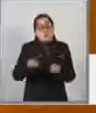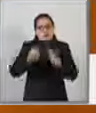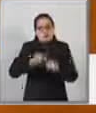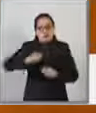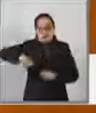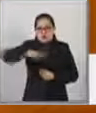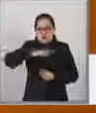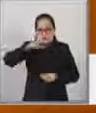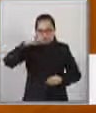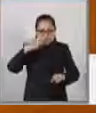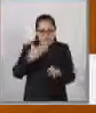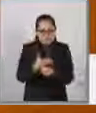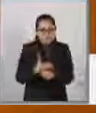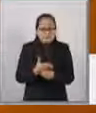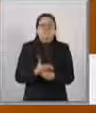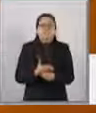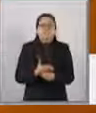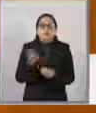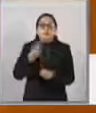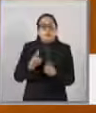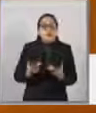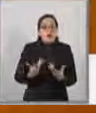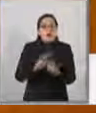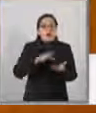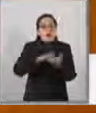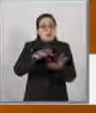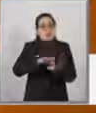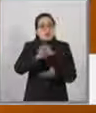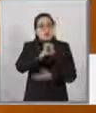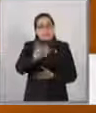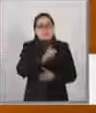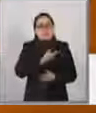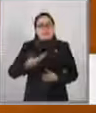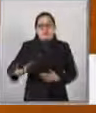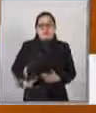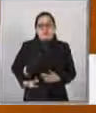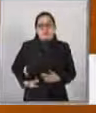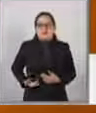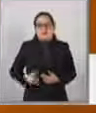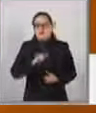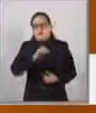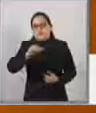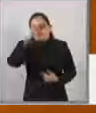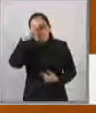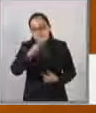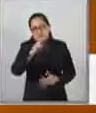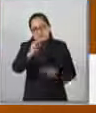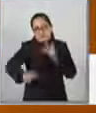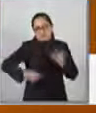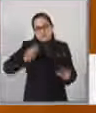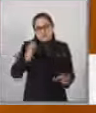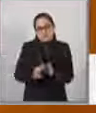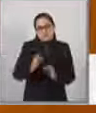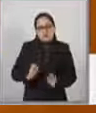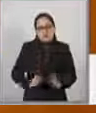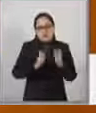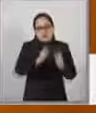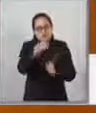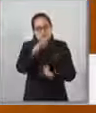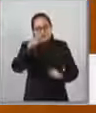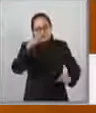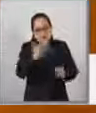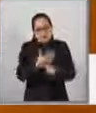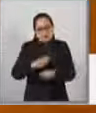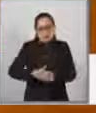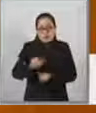nuestra responsabilidad de acompañar al Ejecutivo Federal a cumplir con la responsabilidad que le dio a la Nación, el